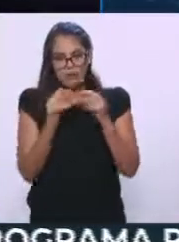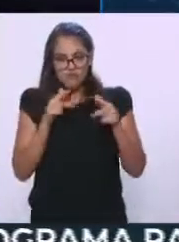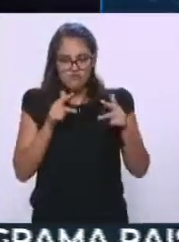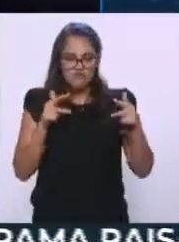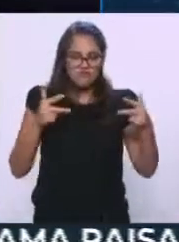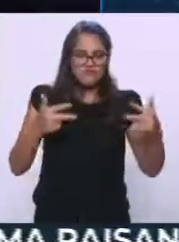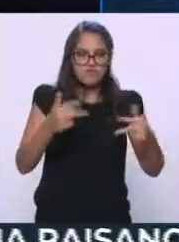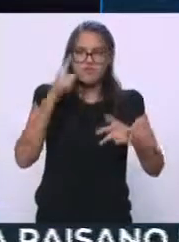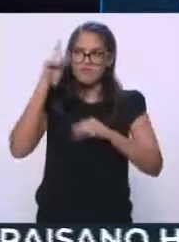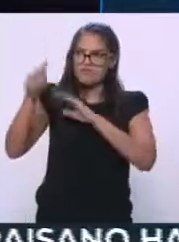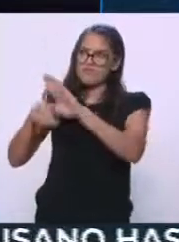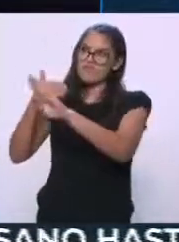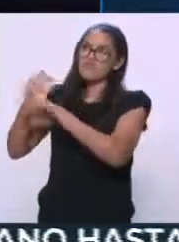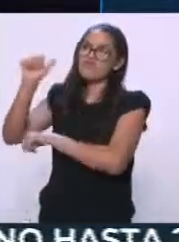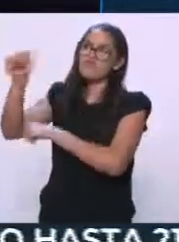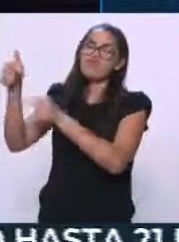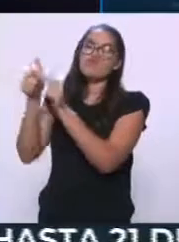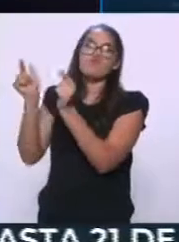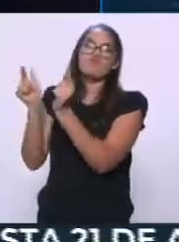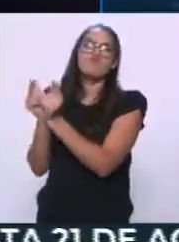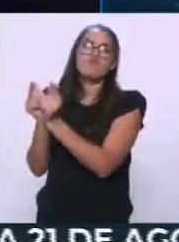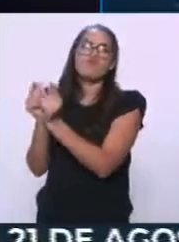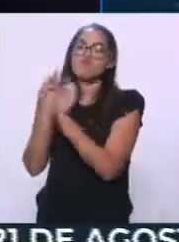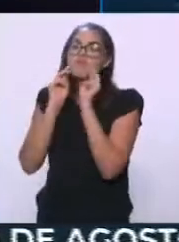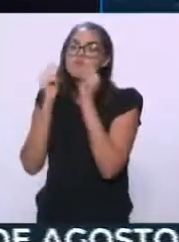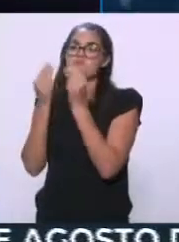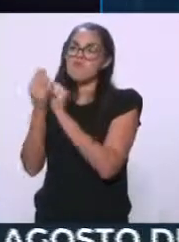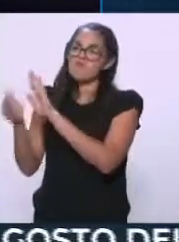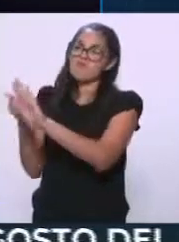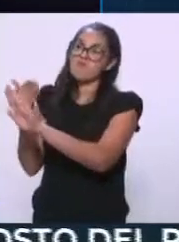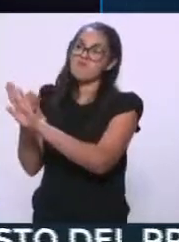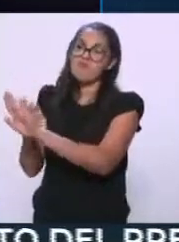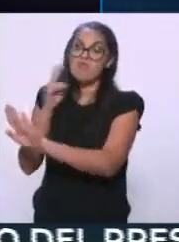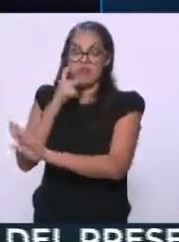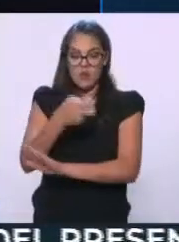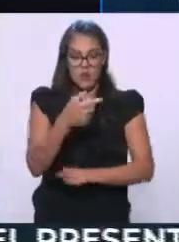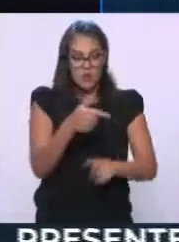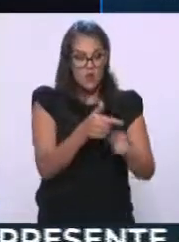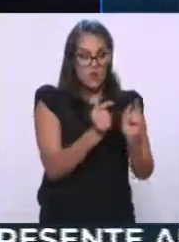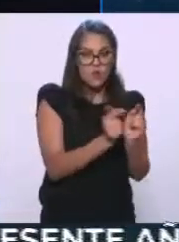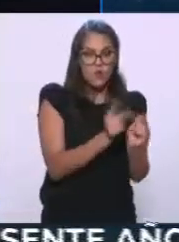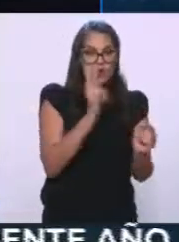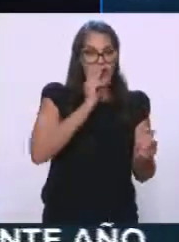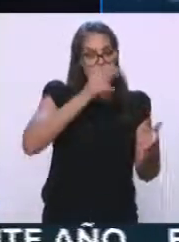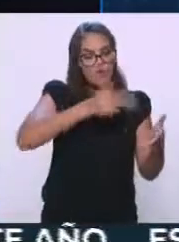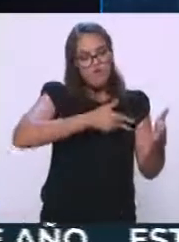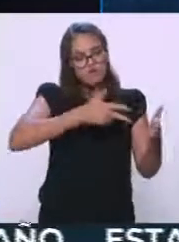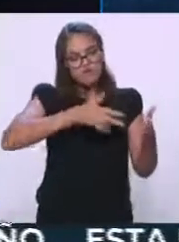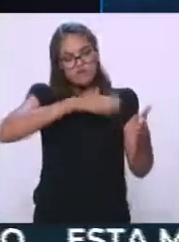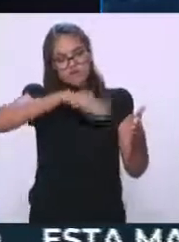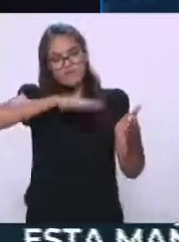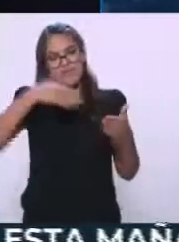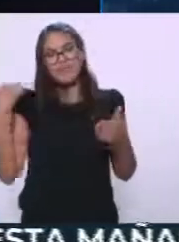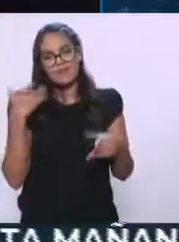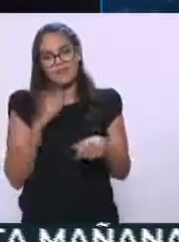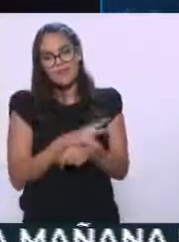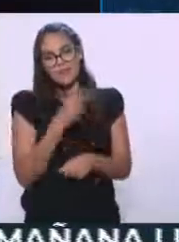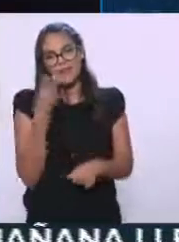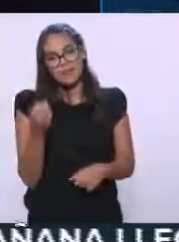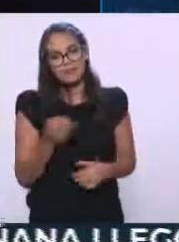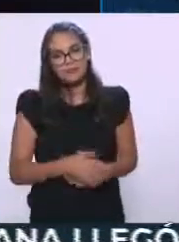mensaje a otro cártel de narcotraficantes, y ahí se dieron cuenta que la mayoría de los vehículos habían sido pintados recientemente. Entonces